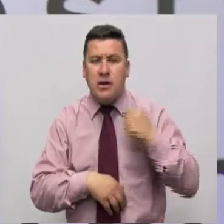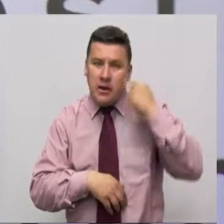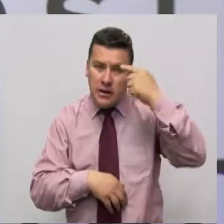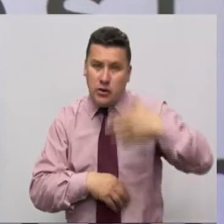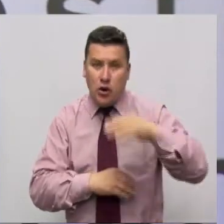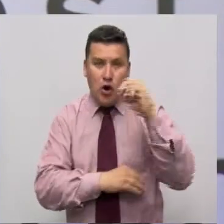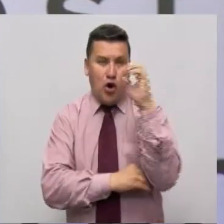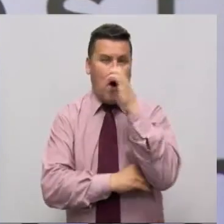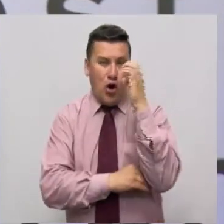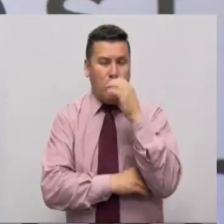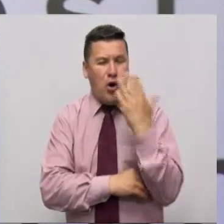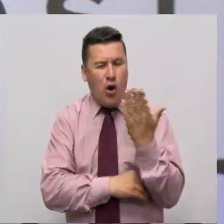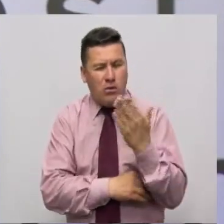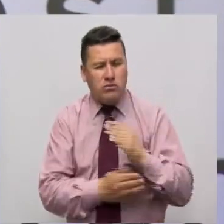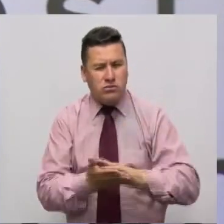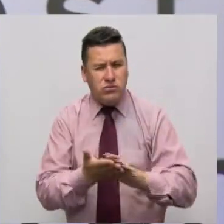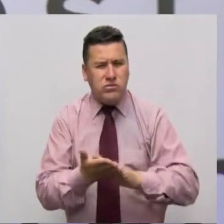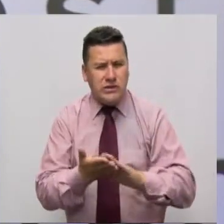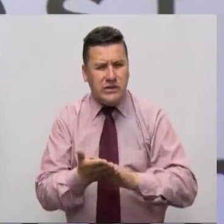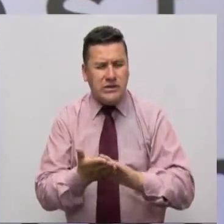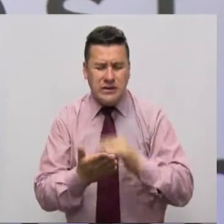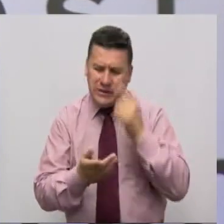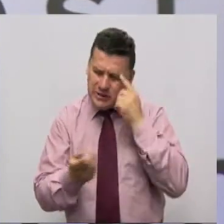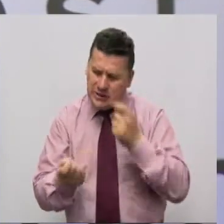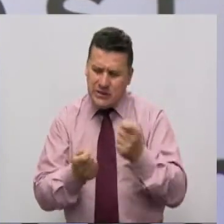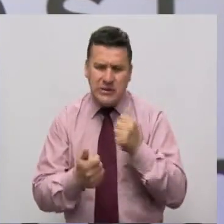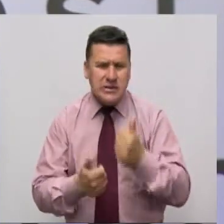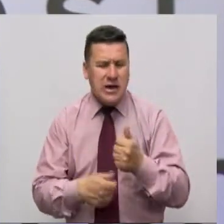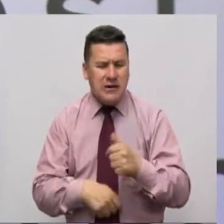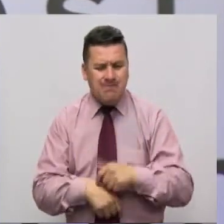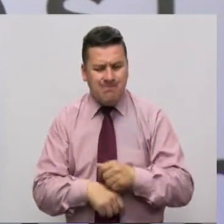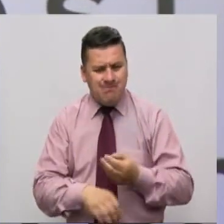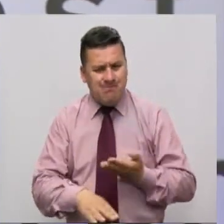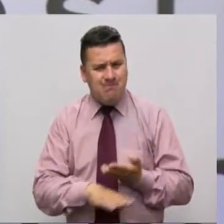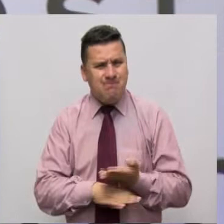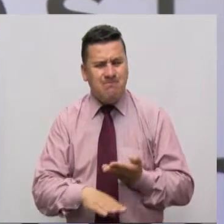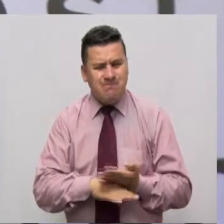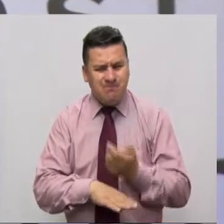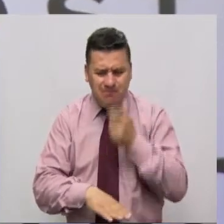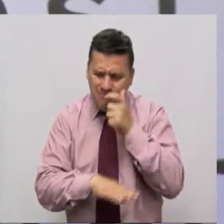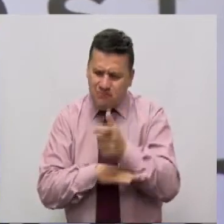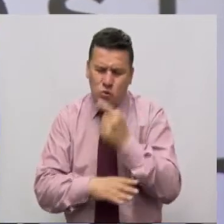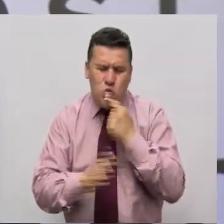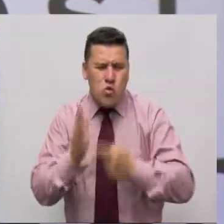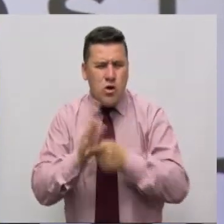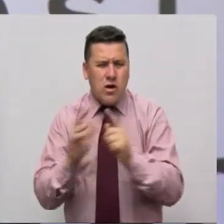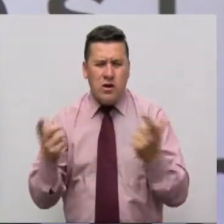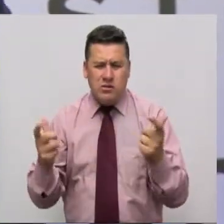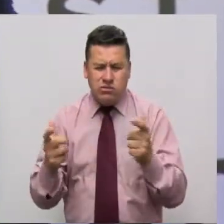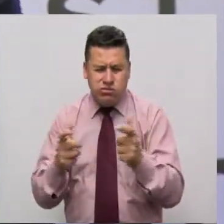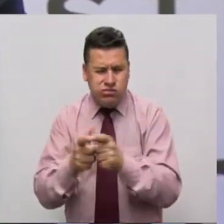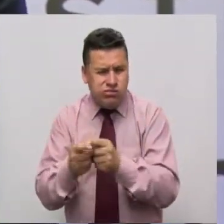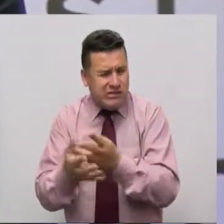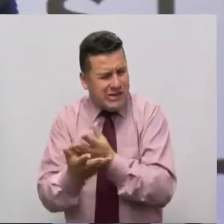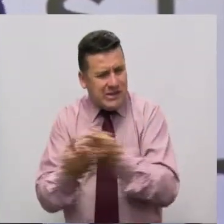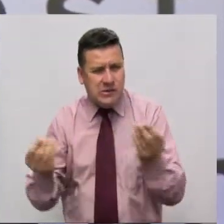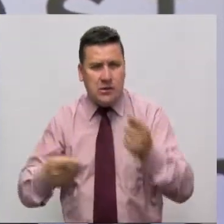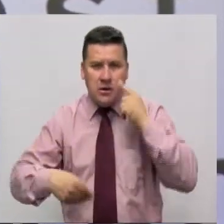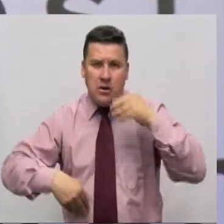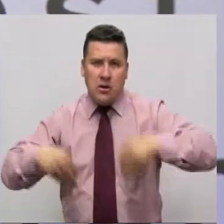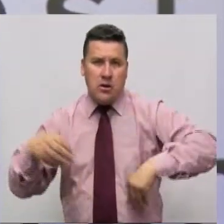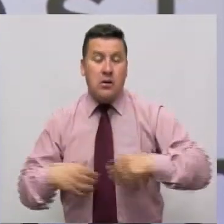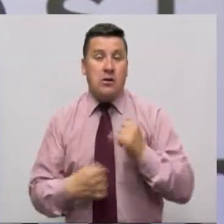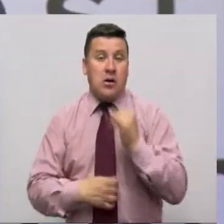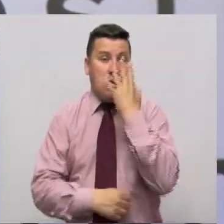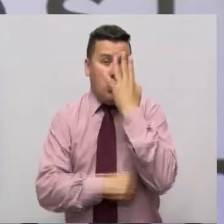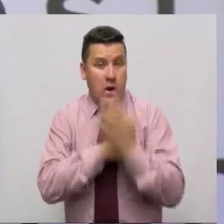momentos de la historia del país en el que tenemos que tomar medidas drásticas para acabar con la corrupción. Y así lo hemos